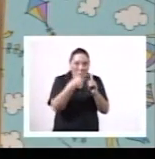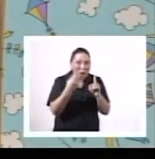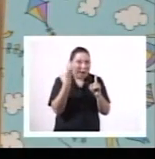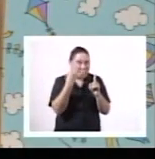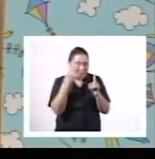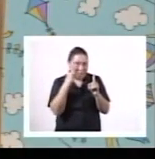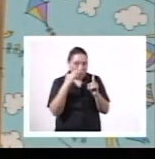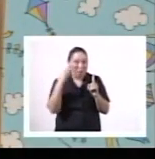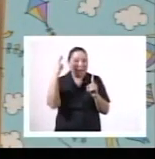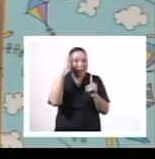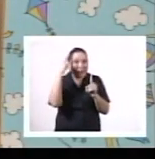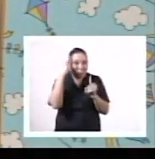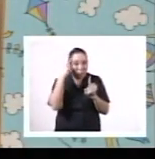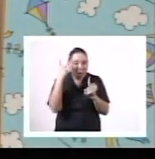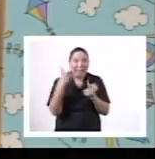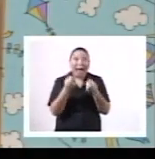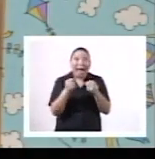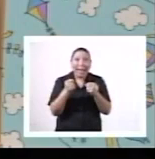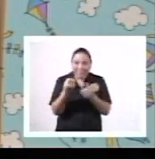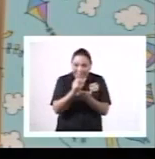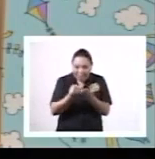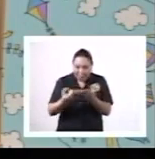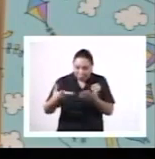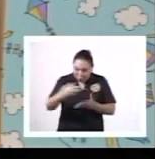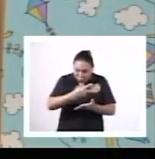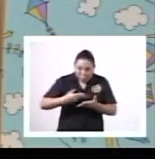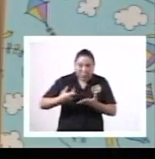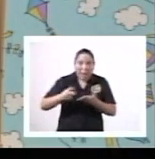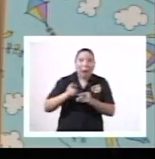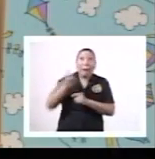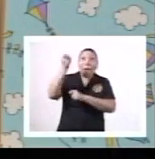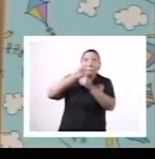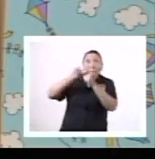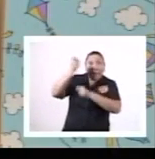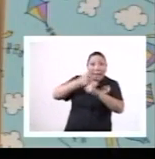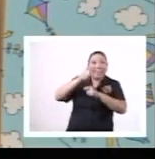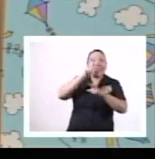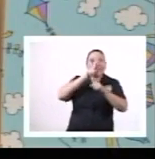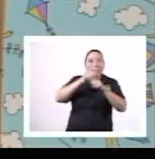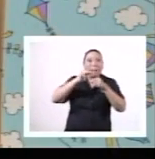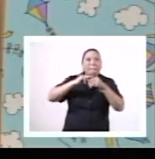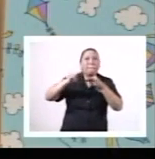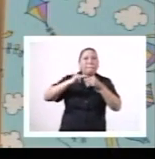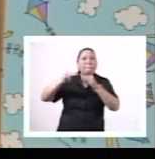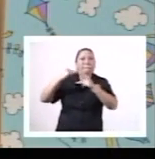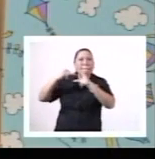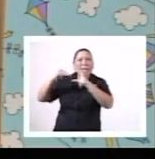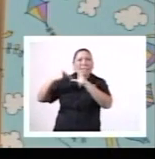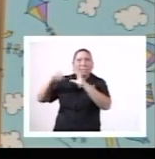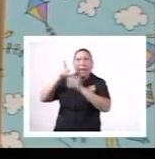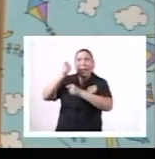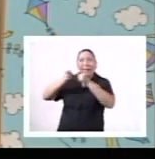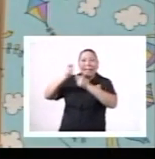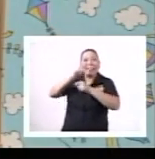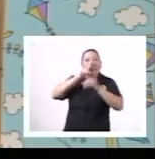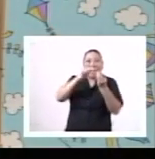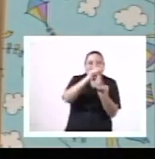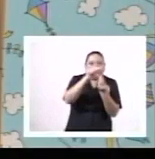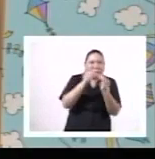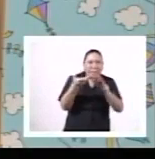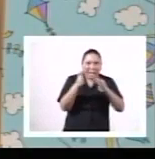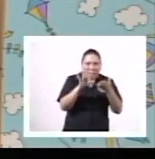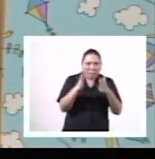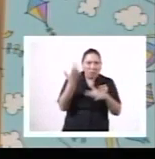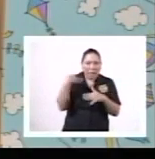quieren recordar a sus seres queridos y mandarles mensajes tan alto, para que ellos se